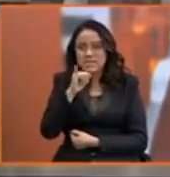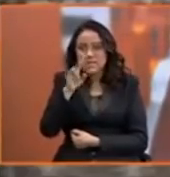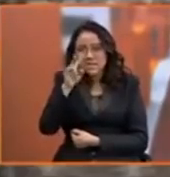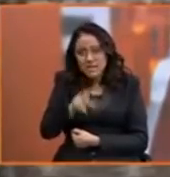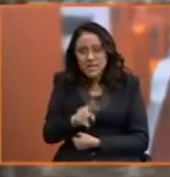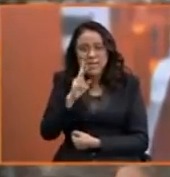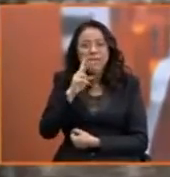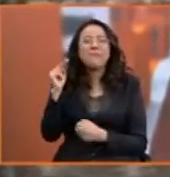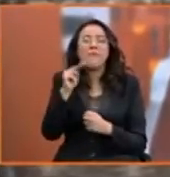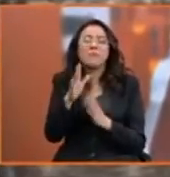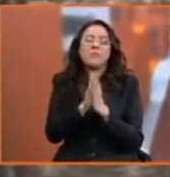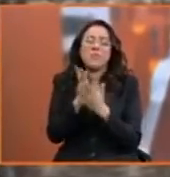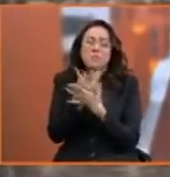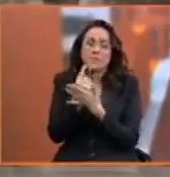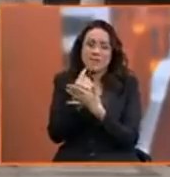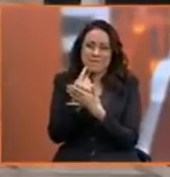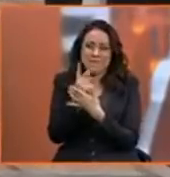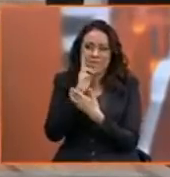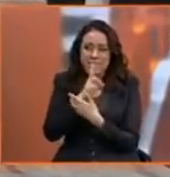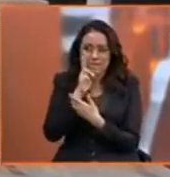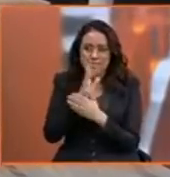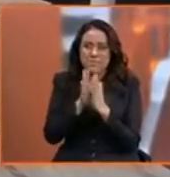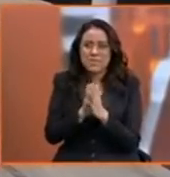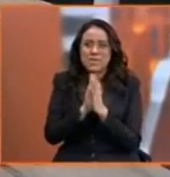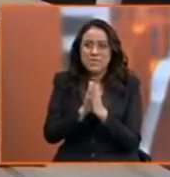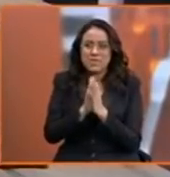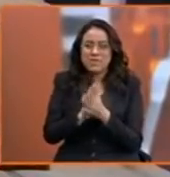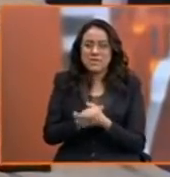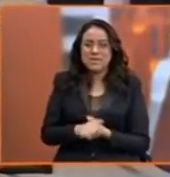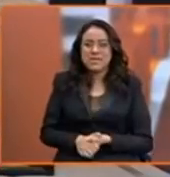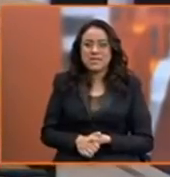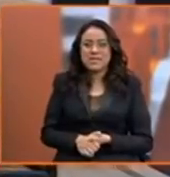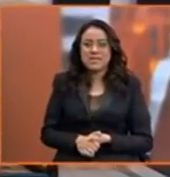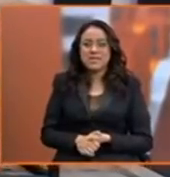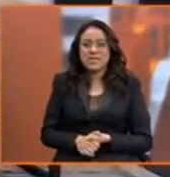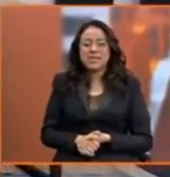mijos, véanla, por favor, no se la pierdan. Ahora sí voy a hablar bien colombiano. Les va a encantar.